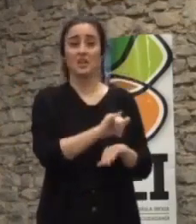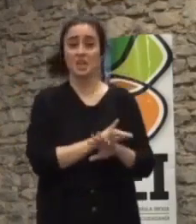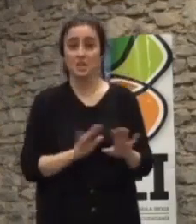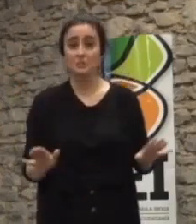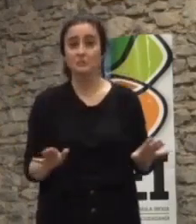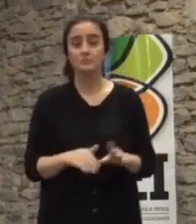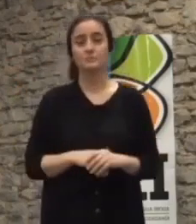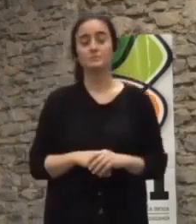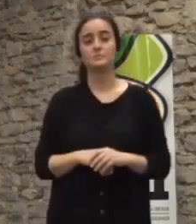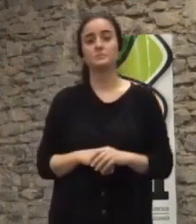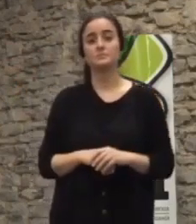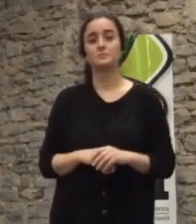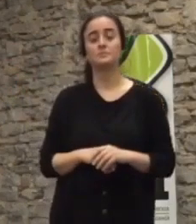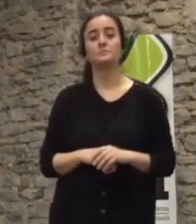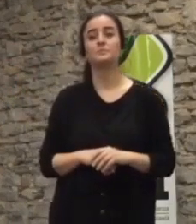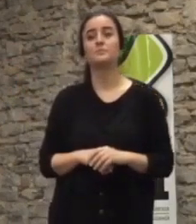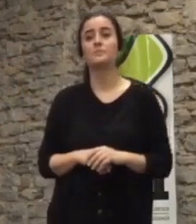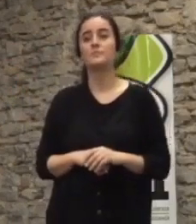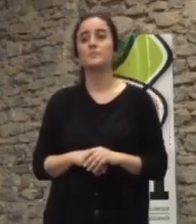el estereotipo.